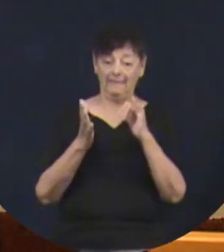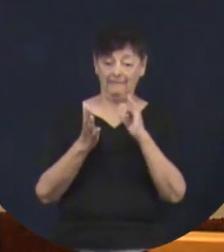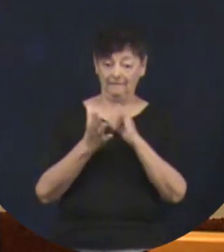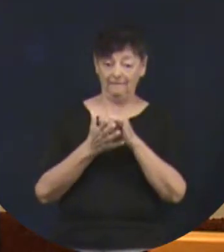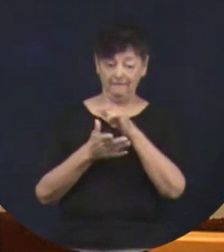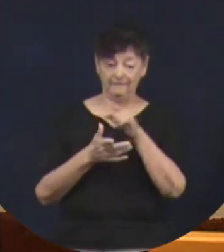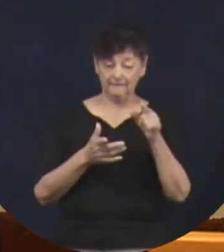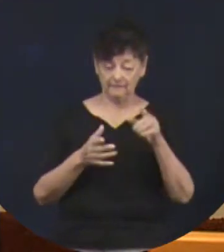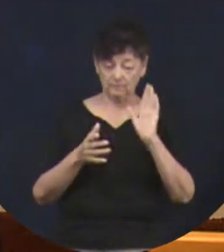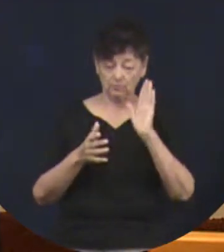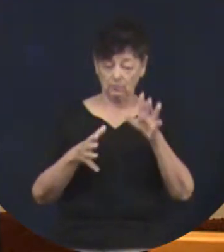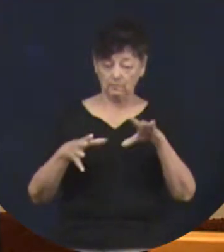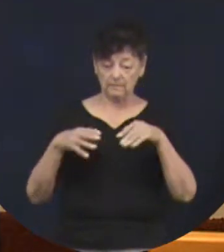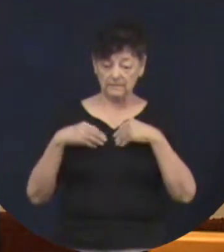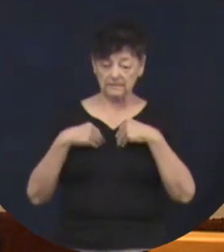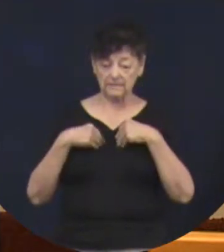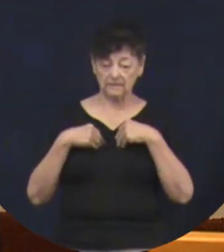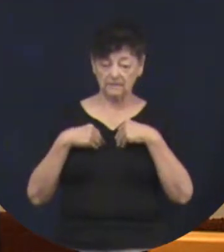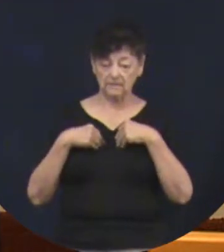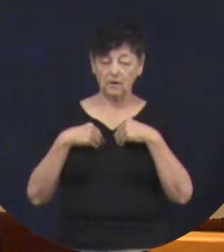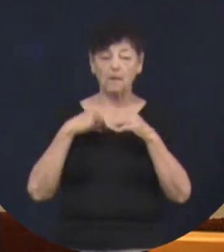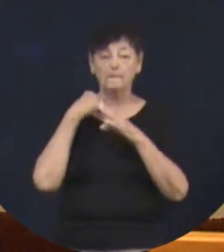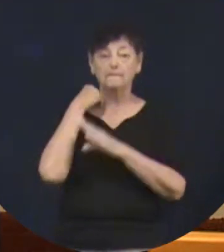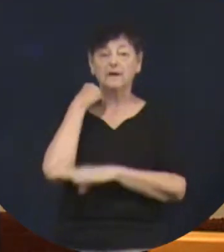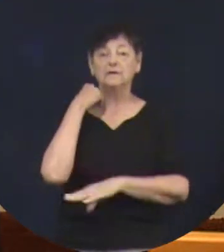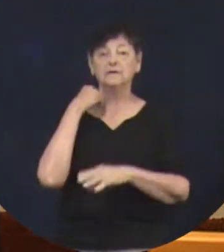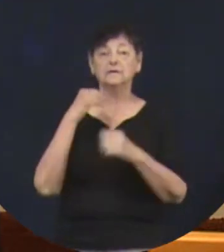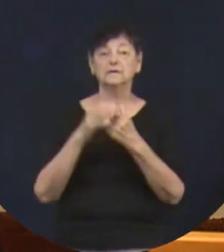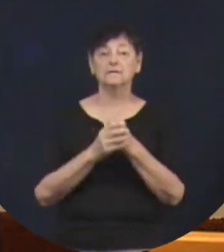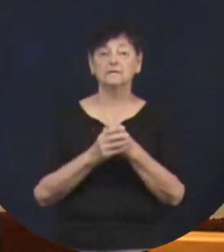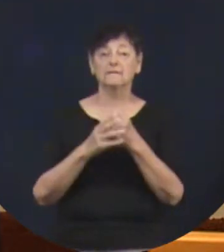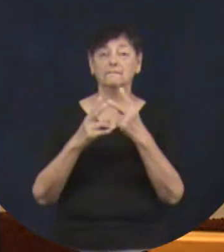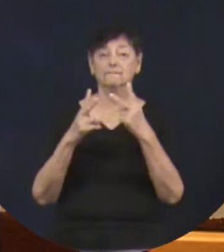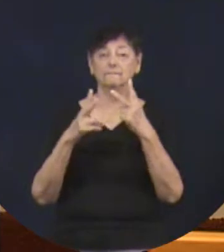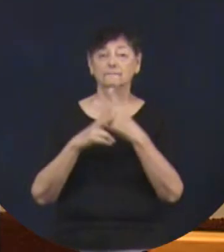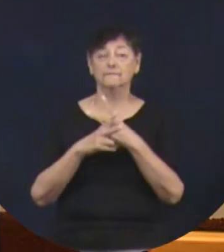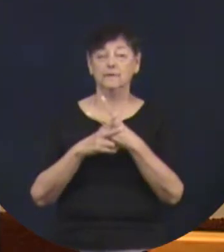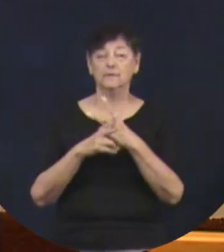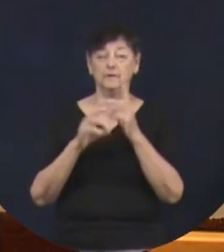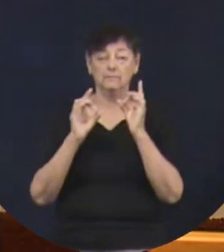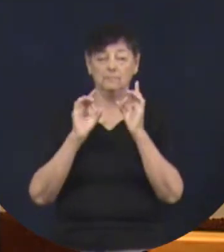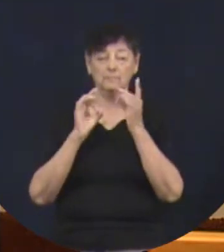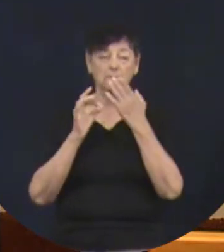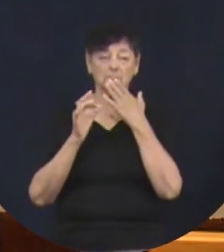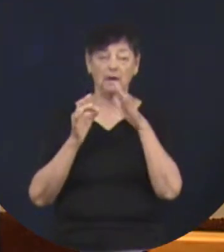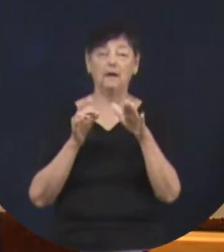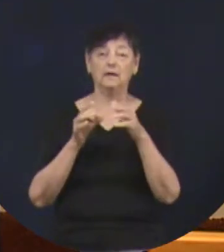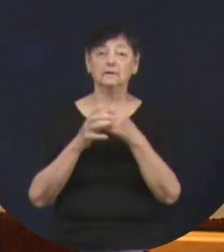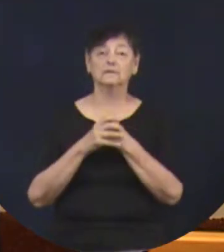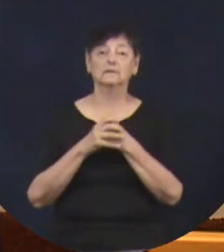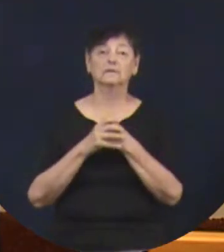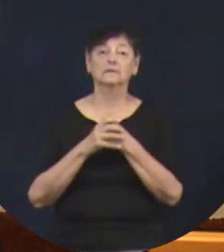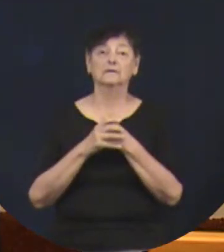Estos recibirán un castigo muy riguroso.